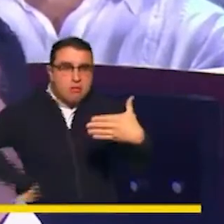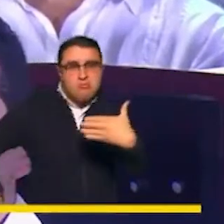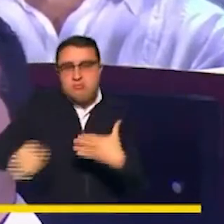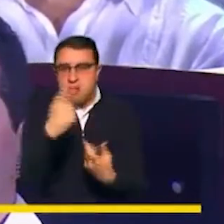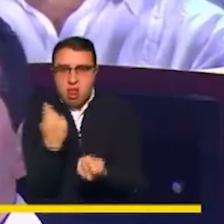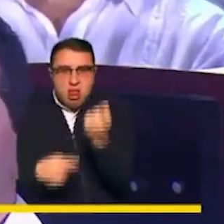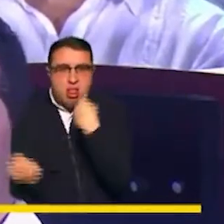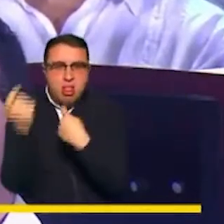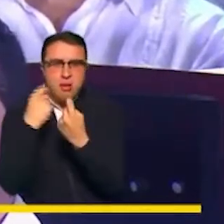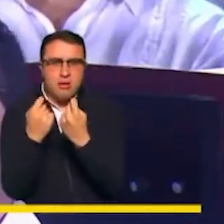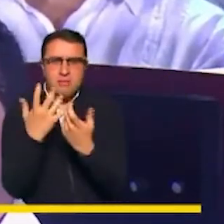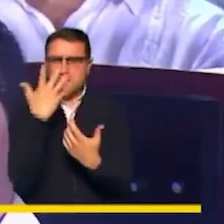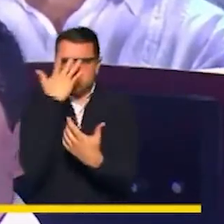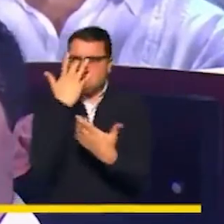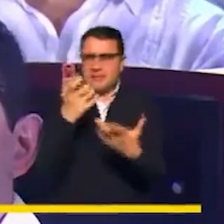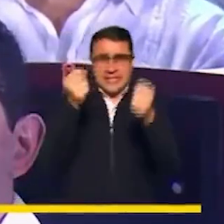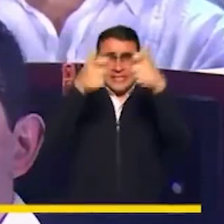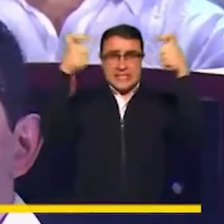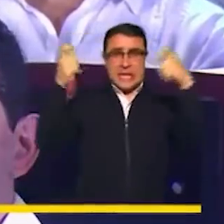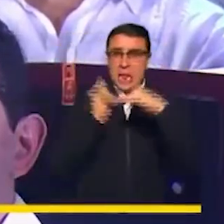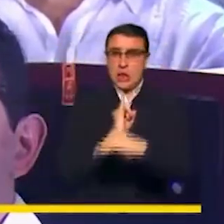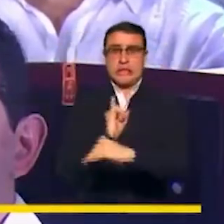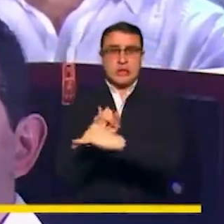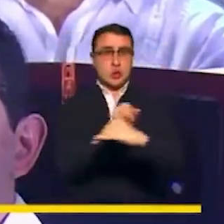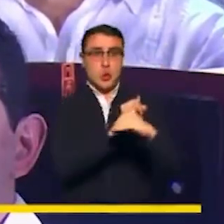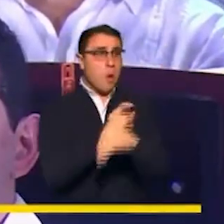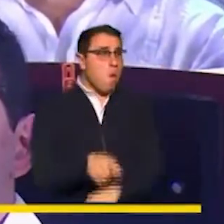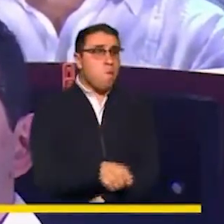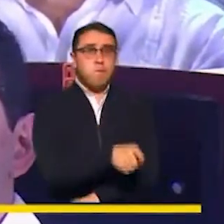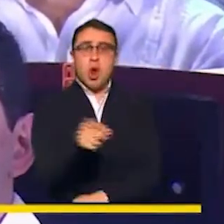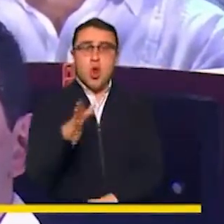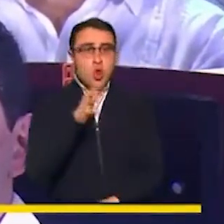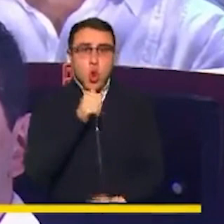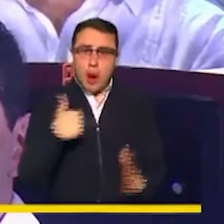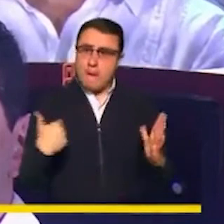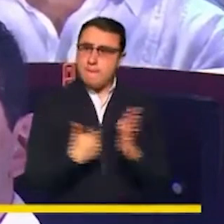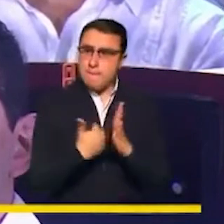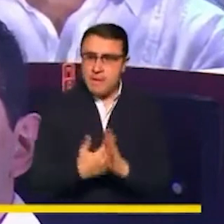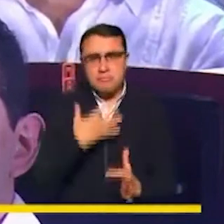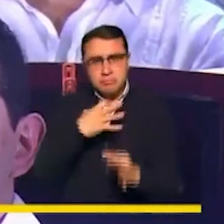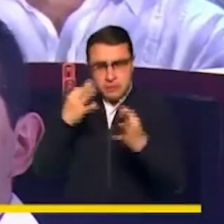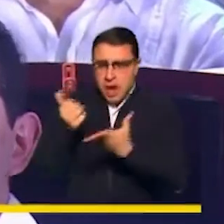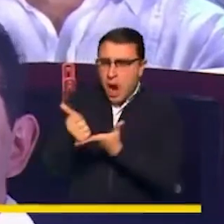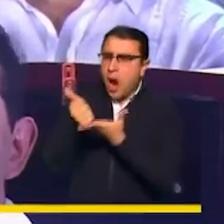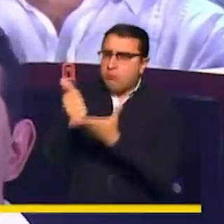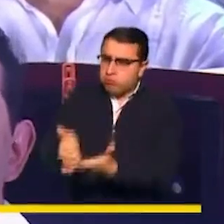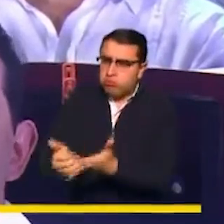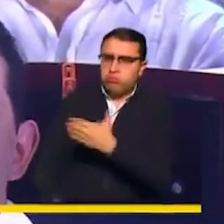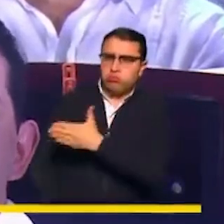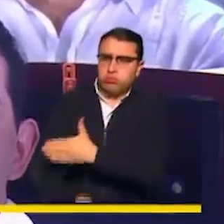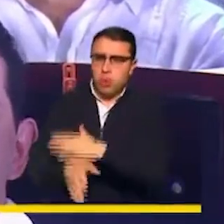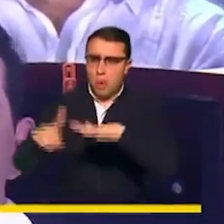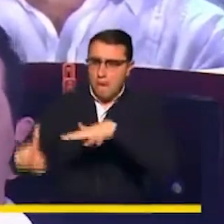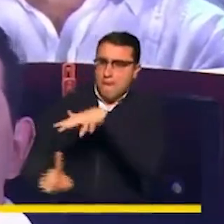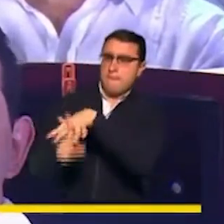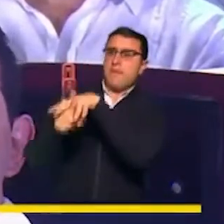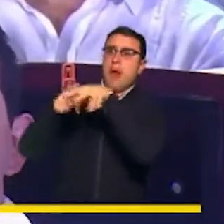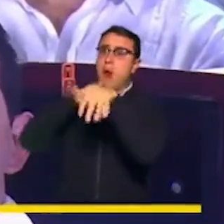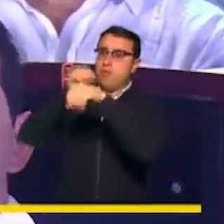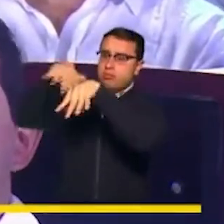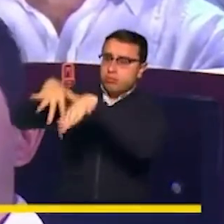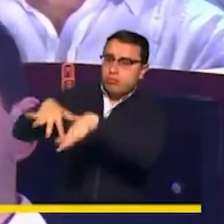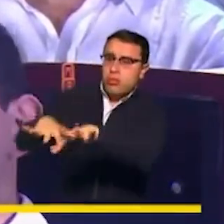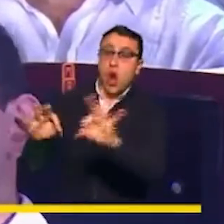habido un aparato institucional que garantice el mantenimiento de los agüelles, de los